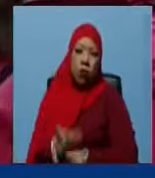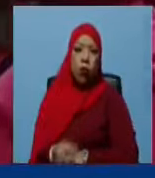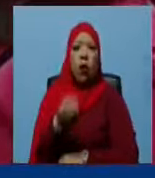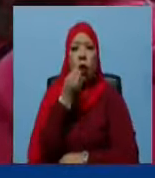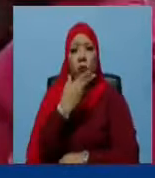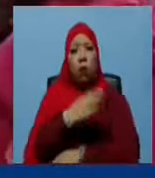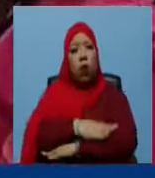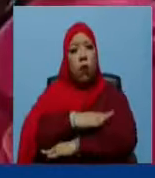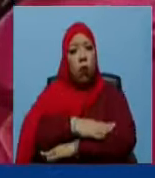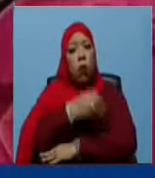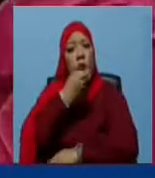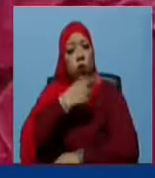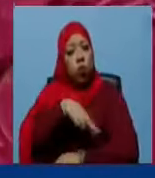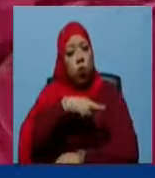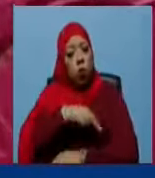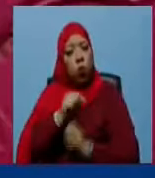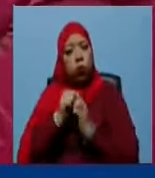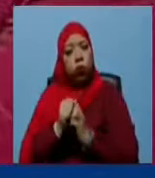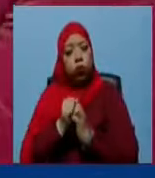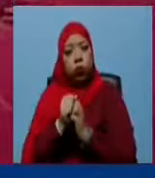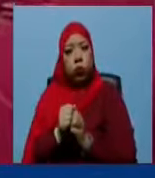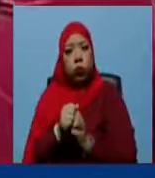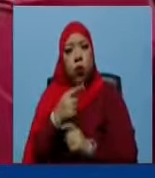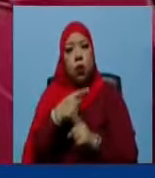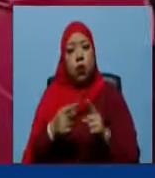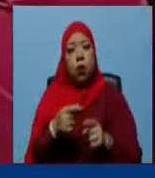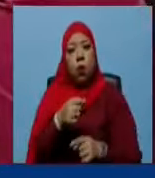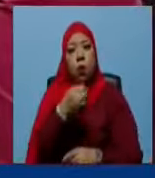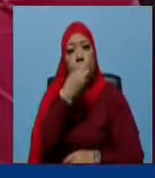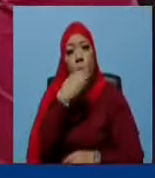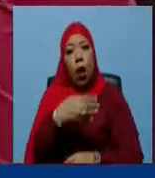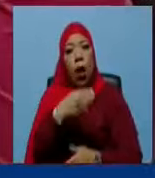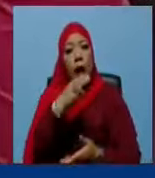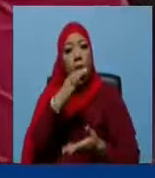El buen samaritano le dio agua de beber a Jesús cuando tenía sed.